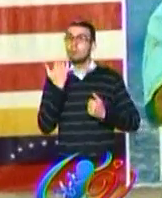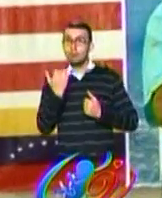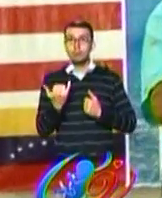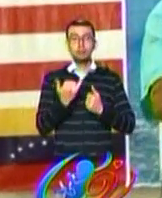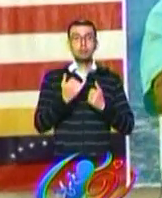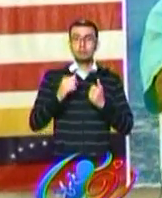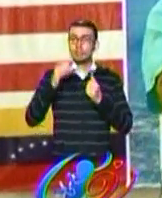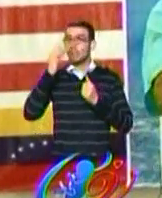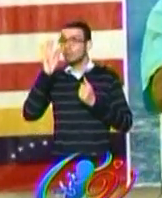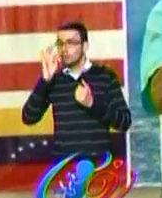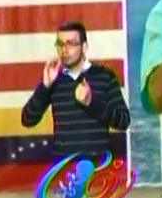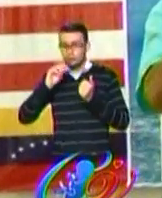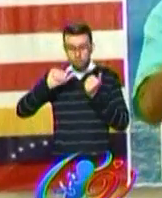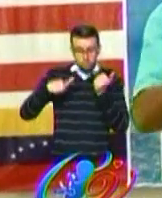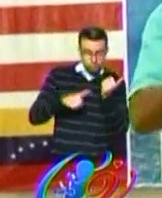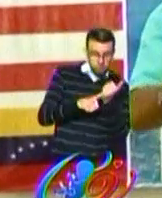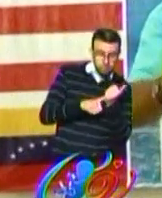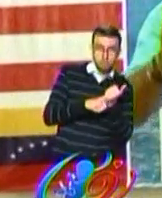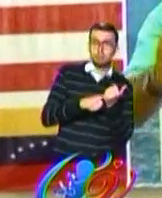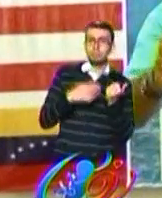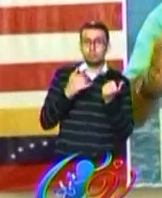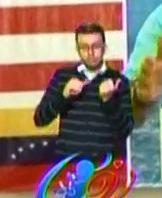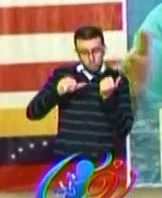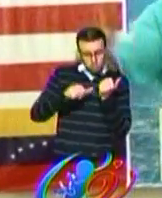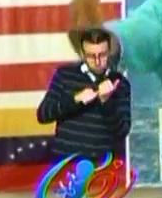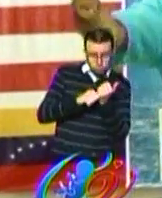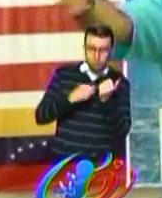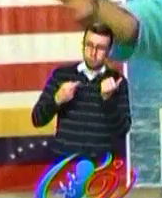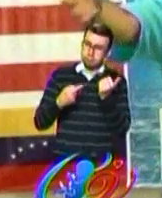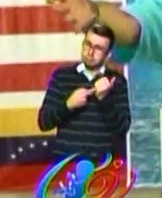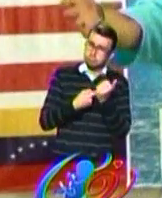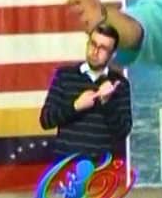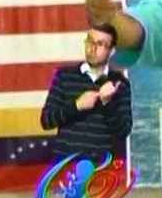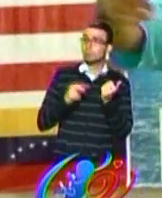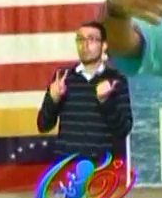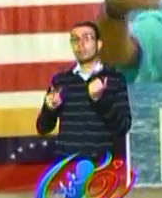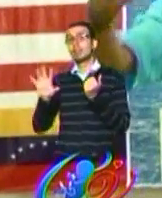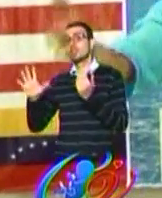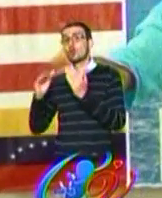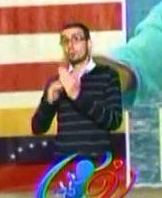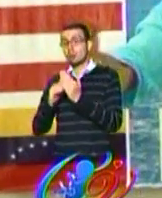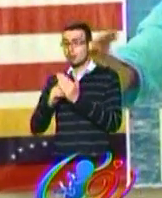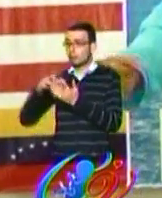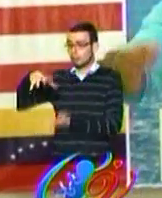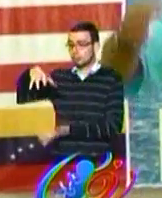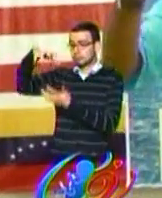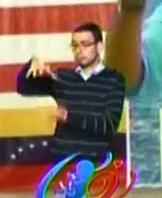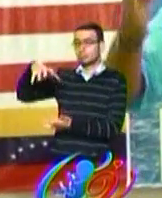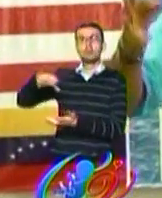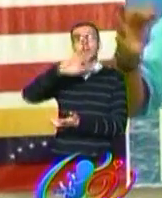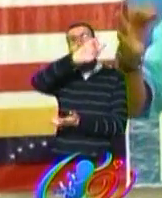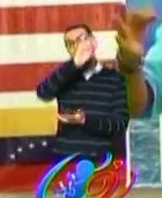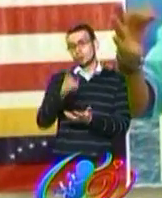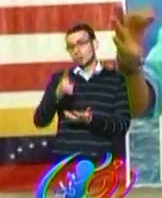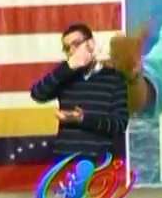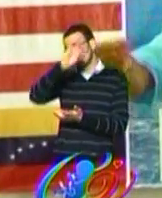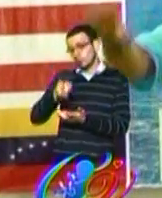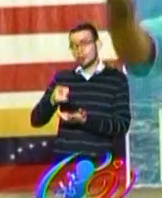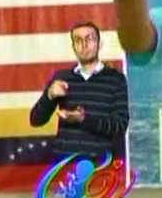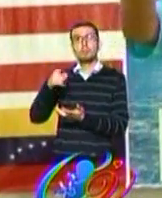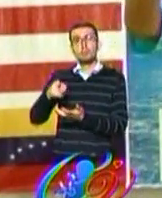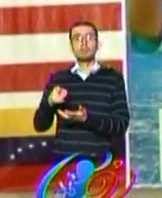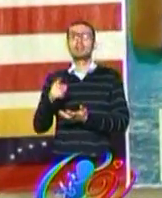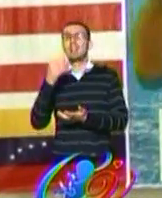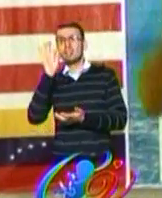puede costar 100 o 200 pesos, porque la bolsa de enemas vale 25 mil pesos y le dura 20 años, con un enema de café